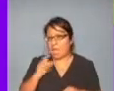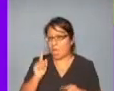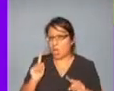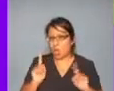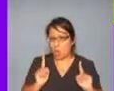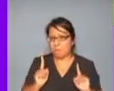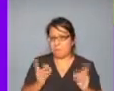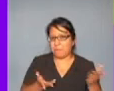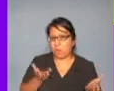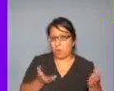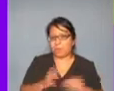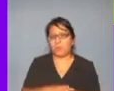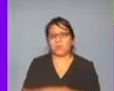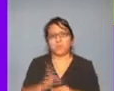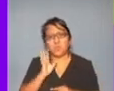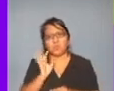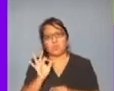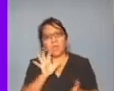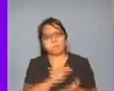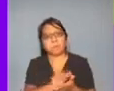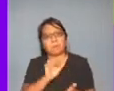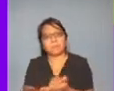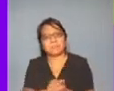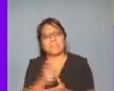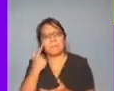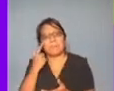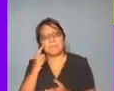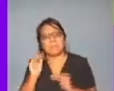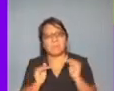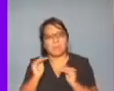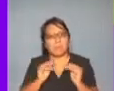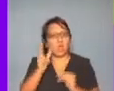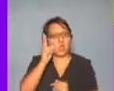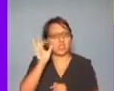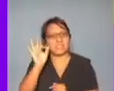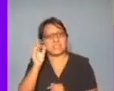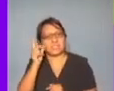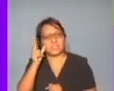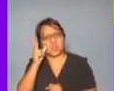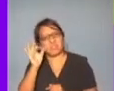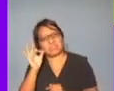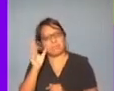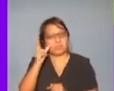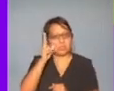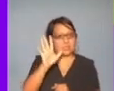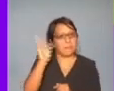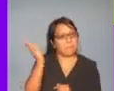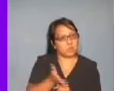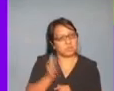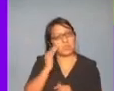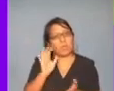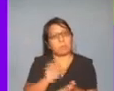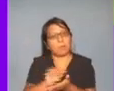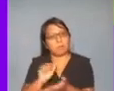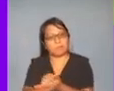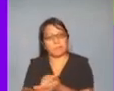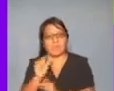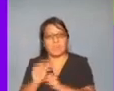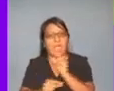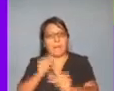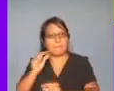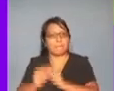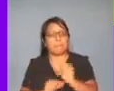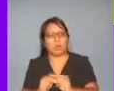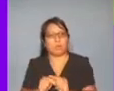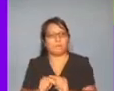es, nosotros cuando veíamos las reservas en avance, veíamos que estábamos alrededor del 80-85% de ocupación, y bueno, finalizado el fin de